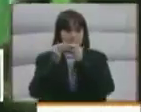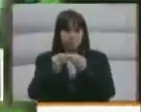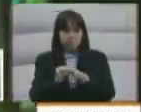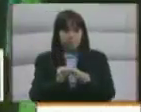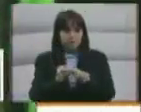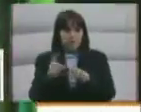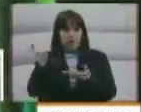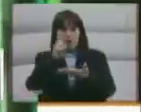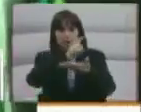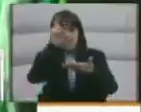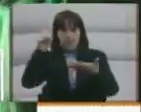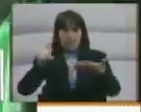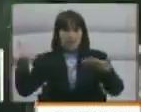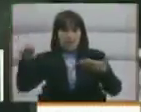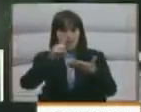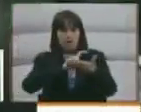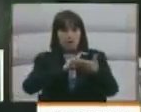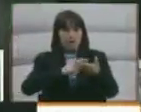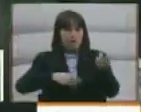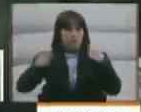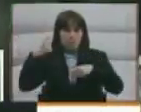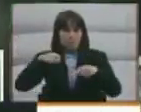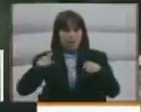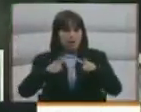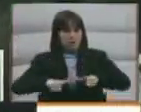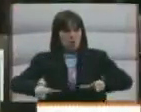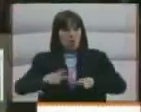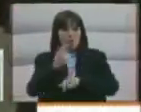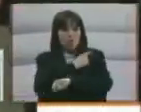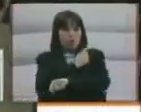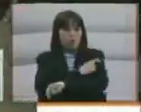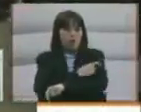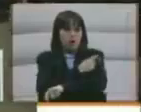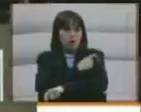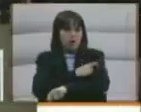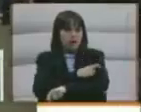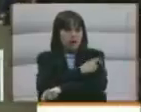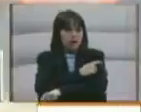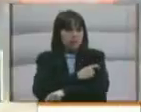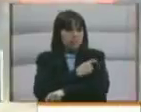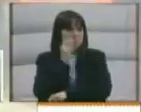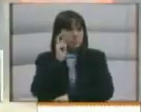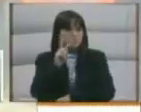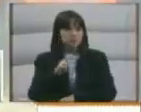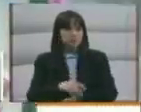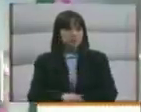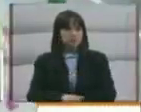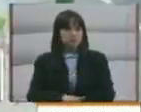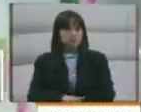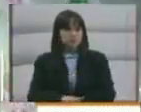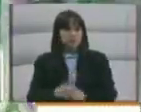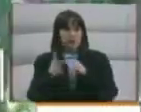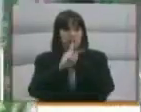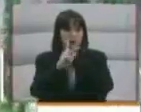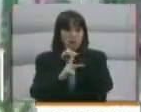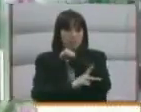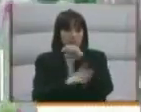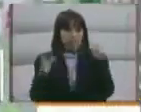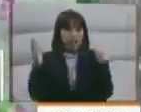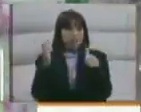serigrafía, tenemos tiendas, tenemos tatuajes. El parque te atrapa, el